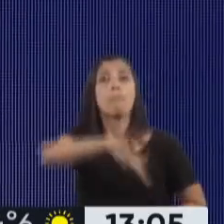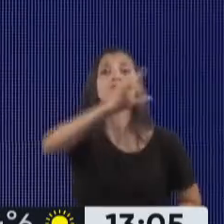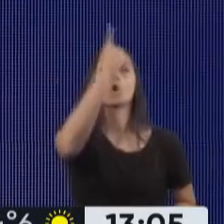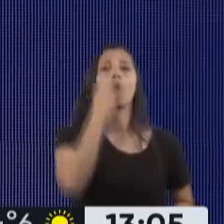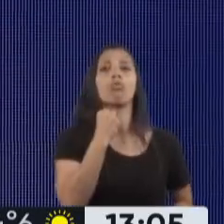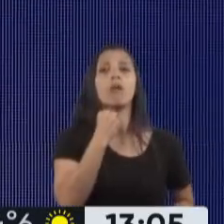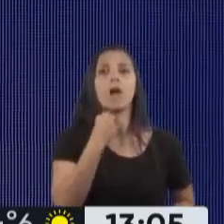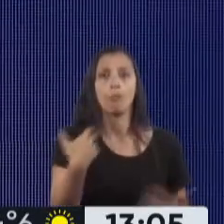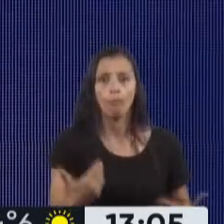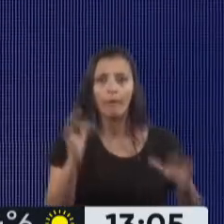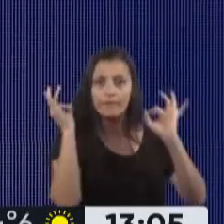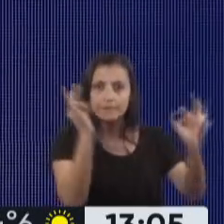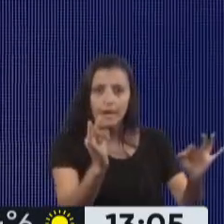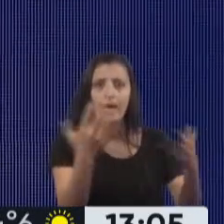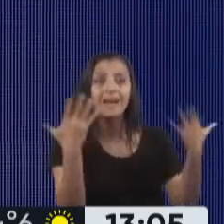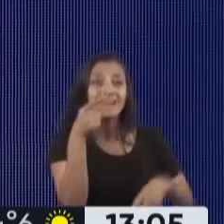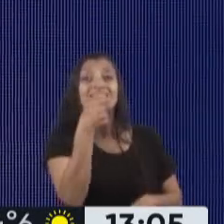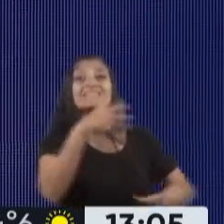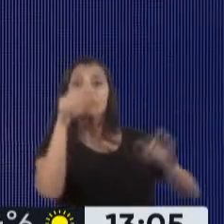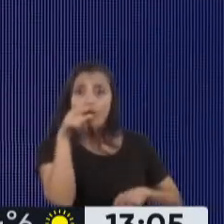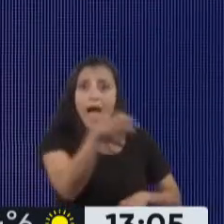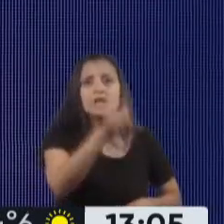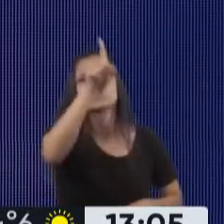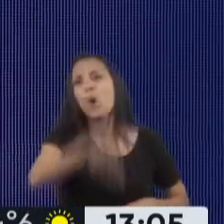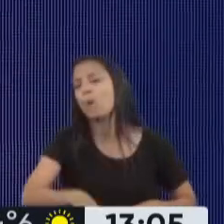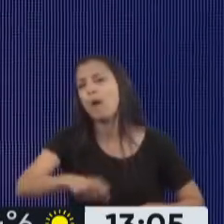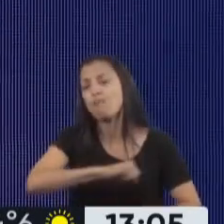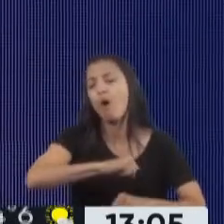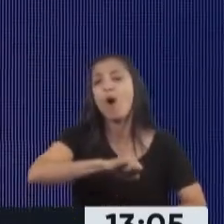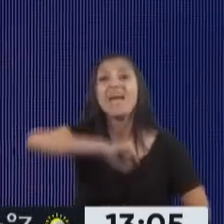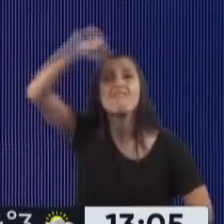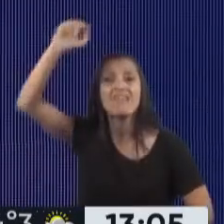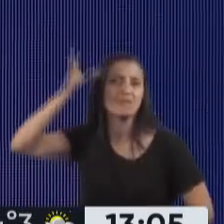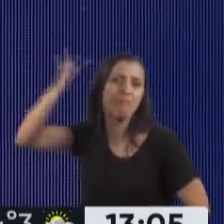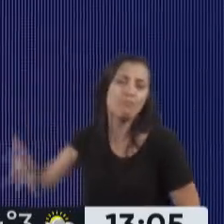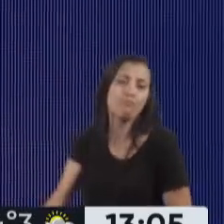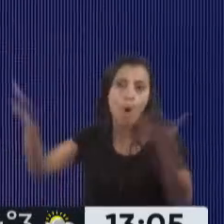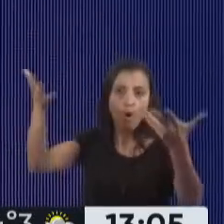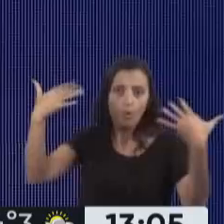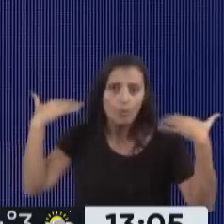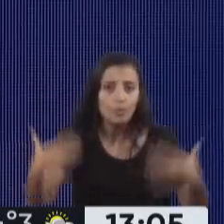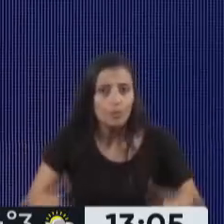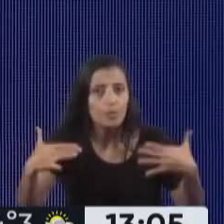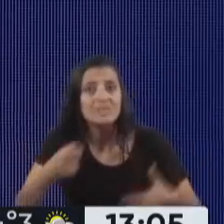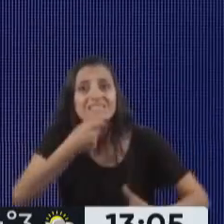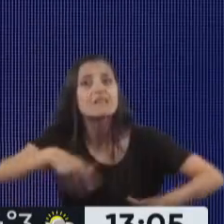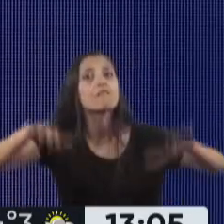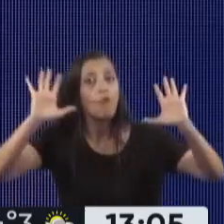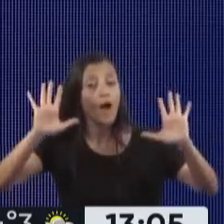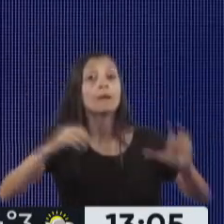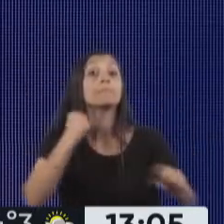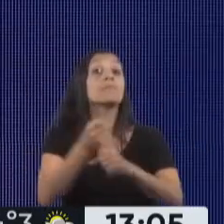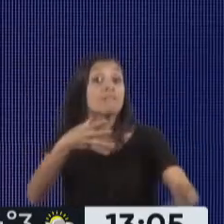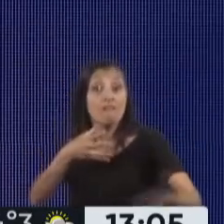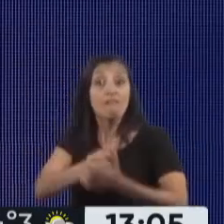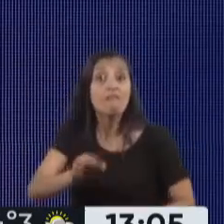día. Obviamente que eso hubiera implicado una explosión inflacionaria brutal y para fin de año